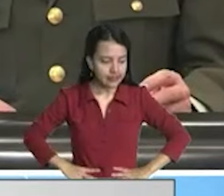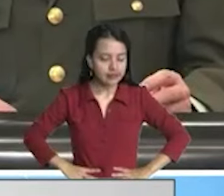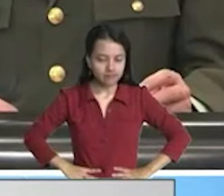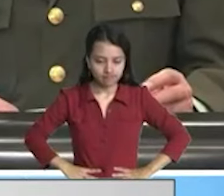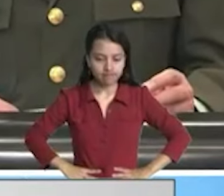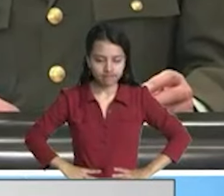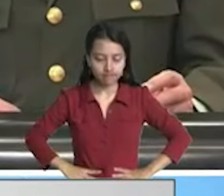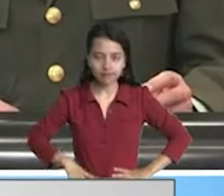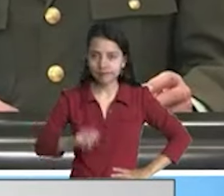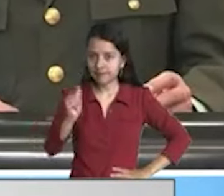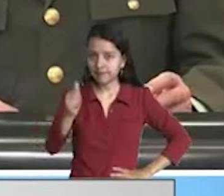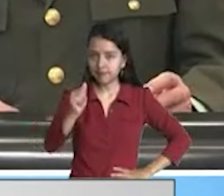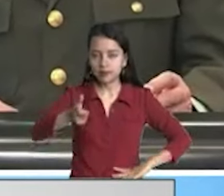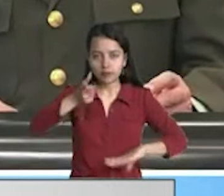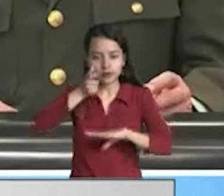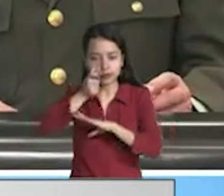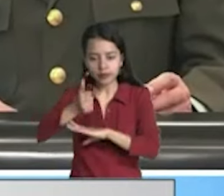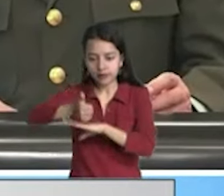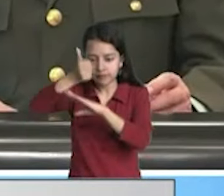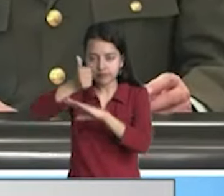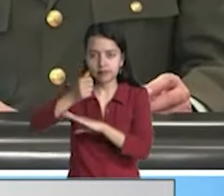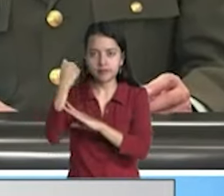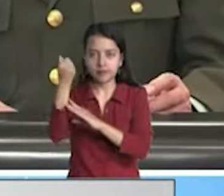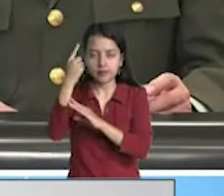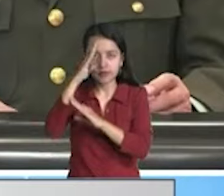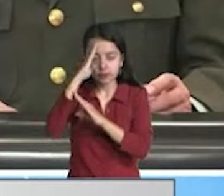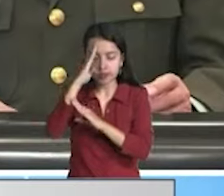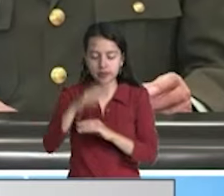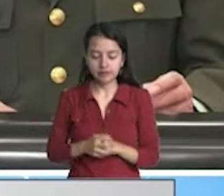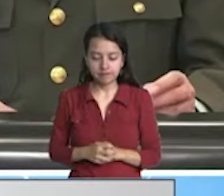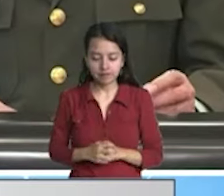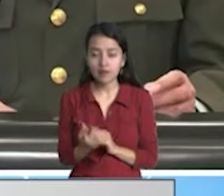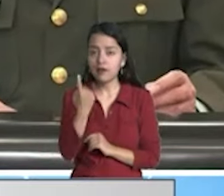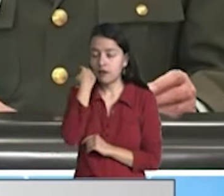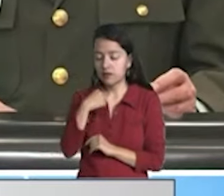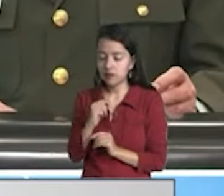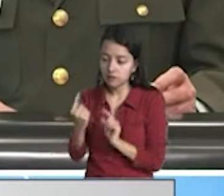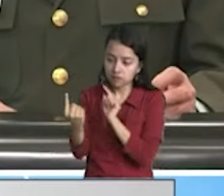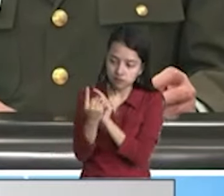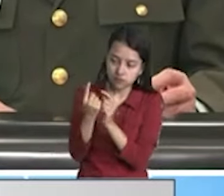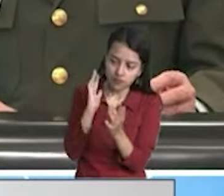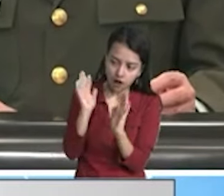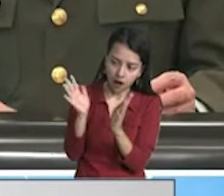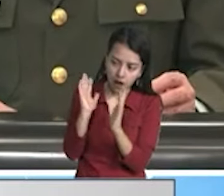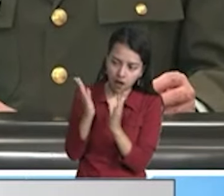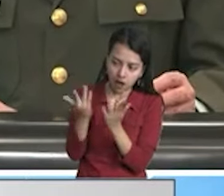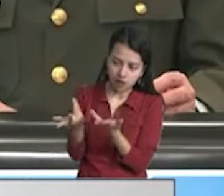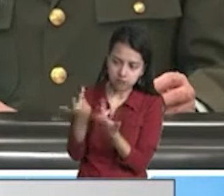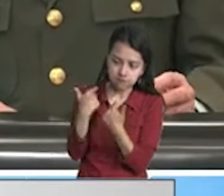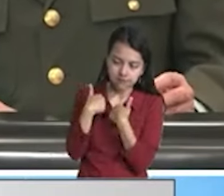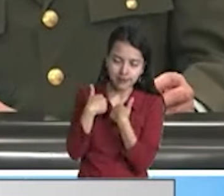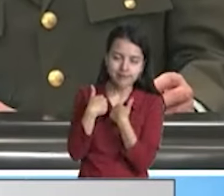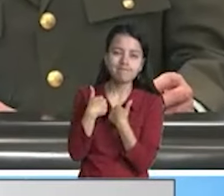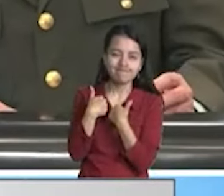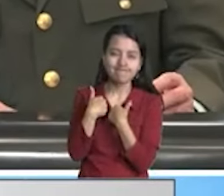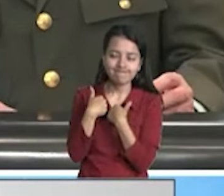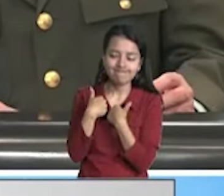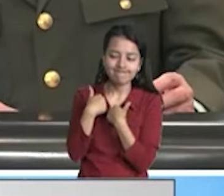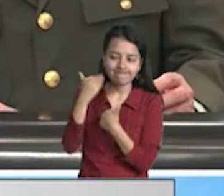propio inspector general de la policía. Ayer en la tarde me reuní con él y ya entra